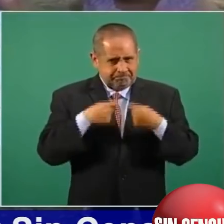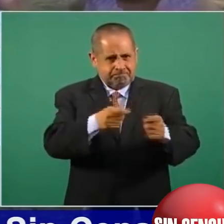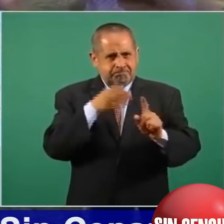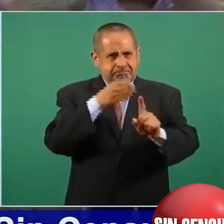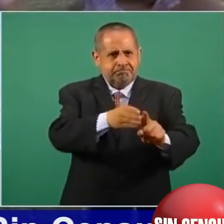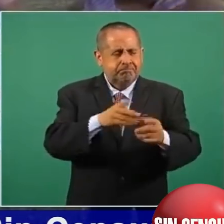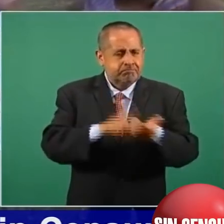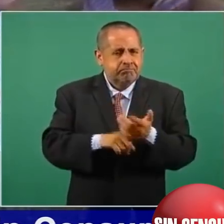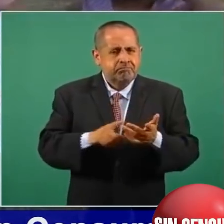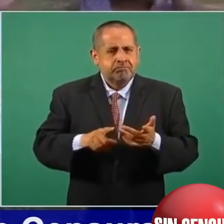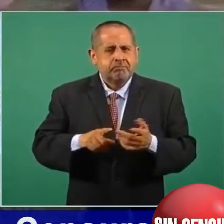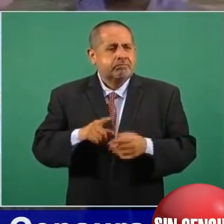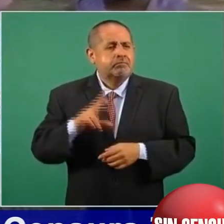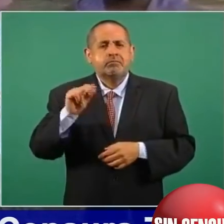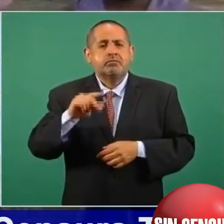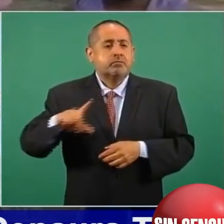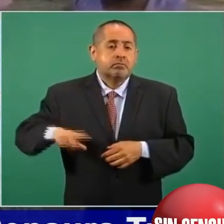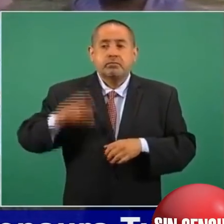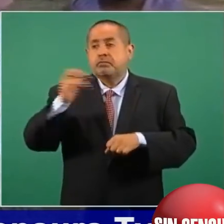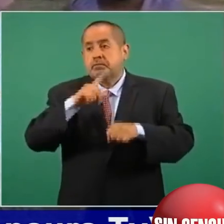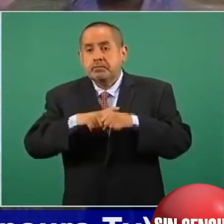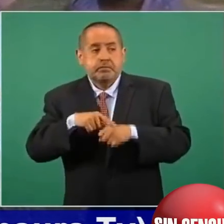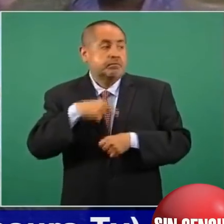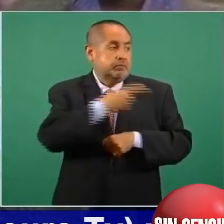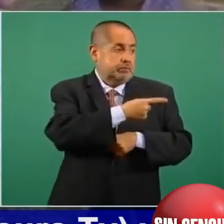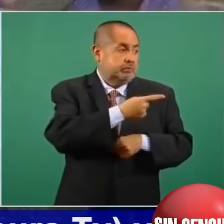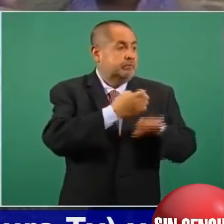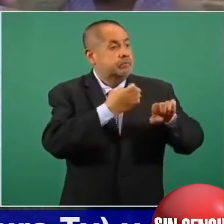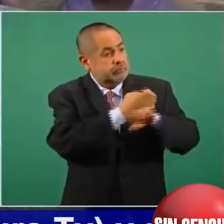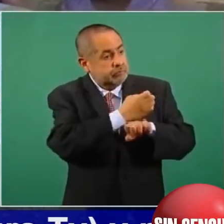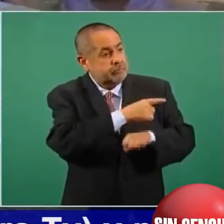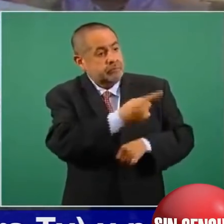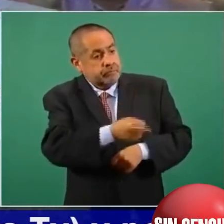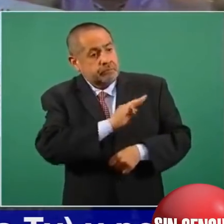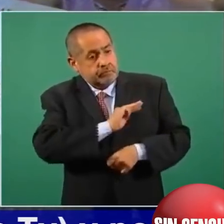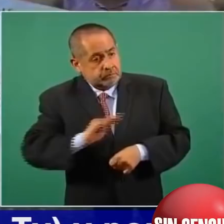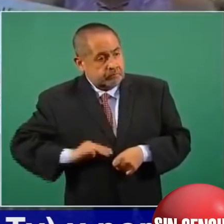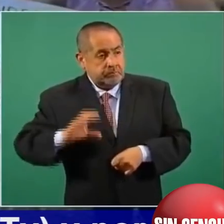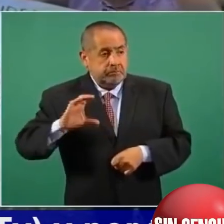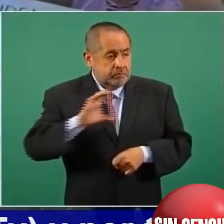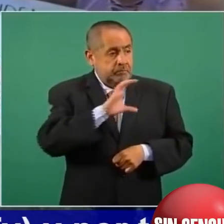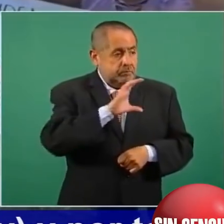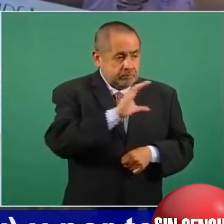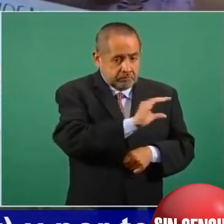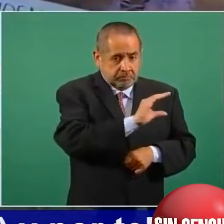gobierno federal, del gobierno estatal, del gobierno municipal, porque no llega, o llega con moche,